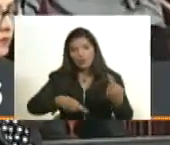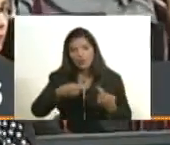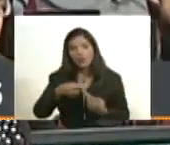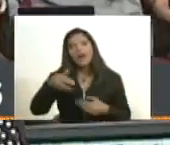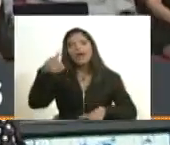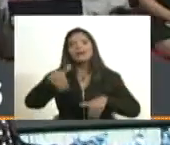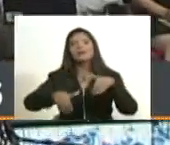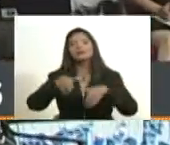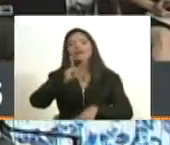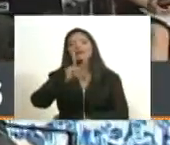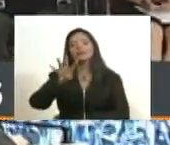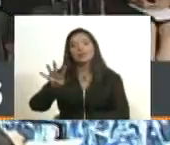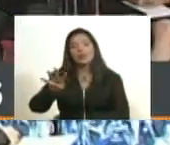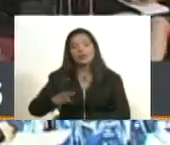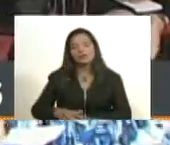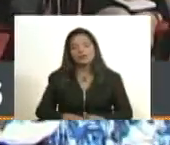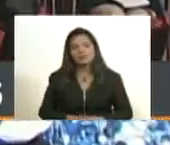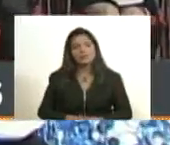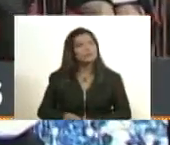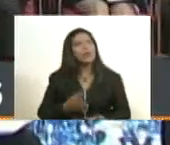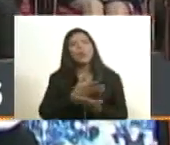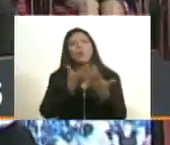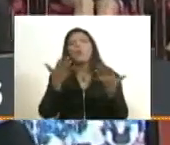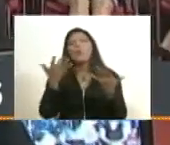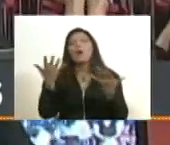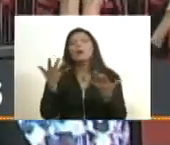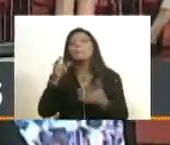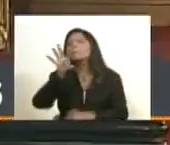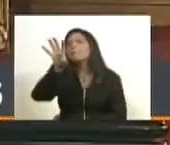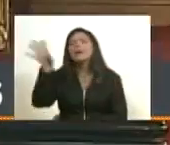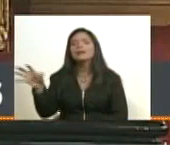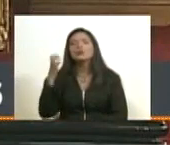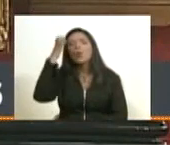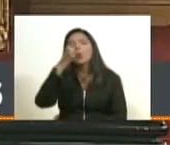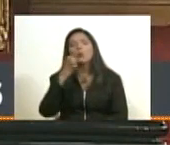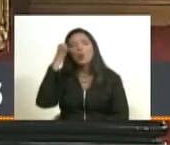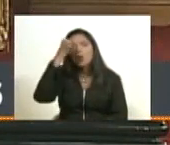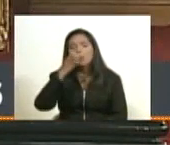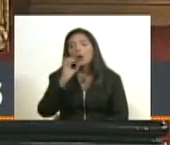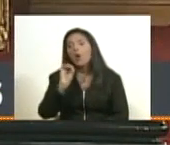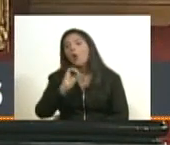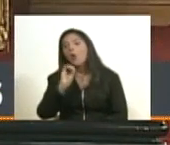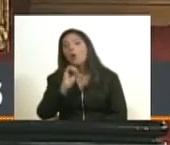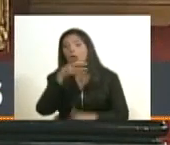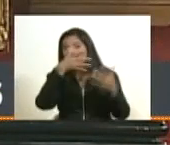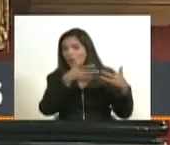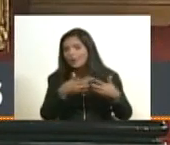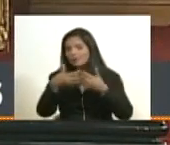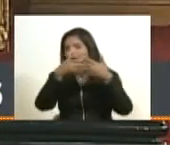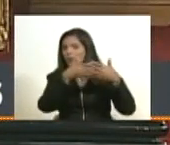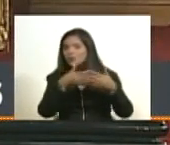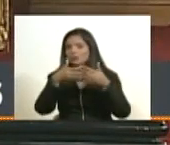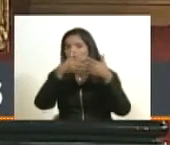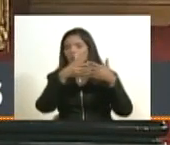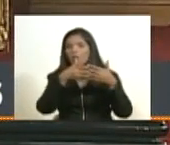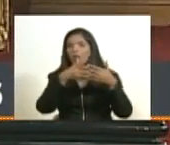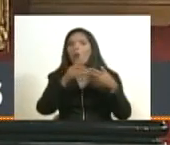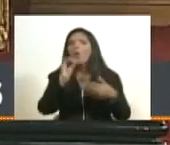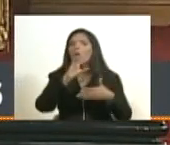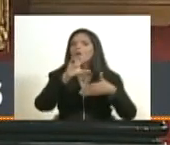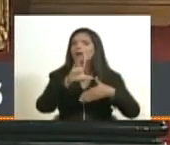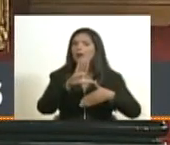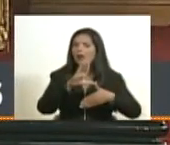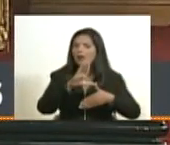número 24. Dígame qué país de Europa, dígame en los Estados Unidos, qué país de América Latina,